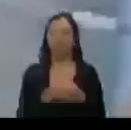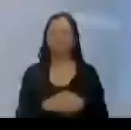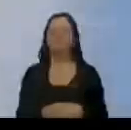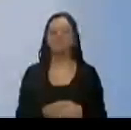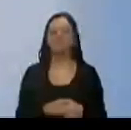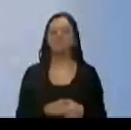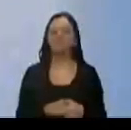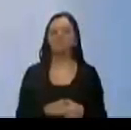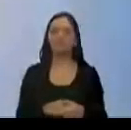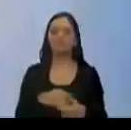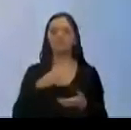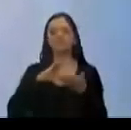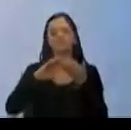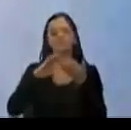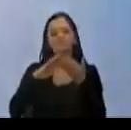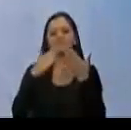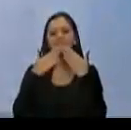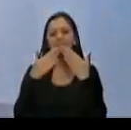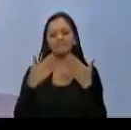Perdón, gracias.